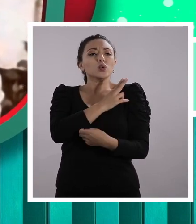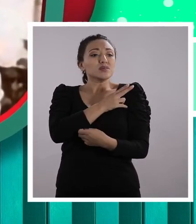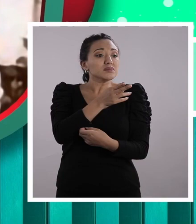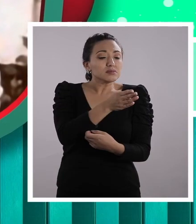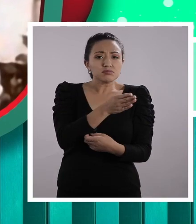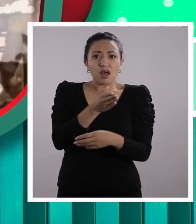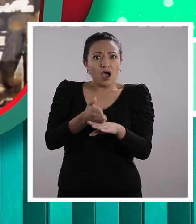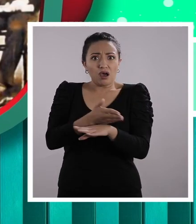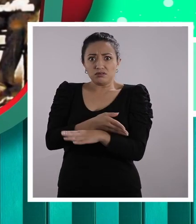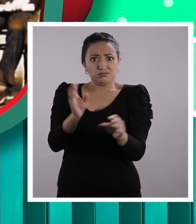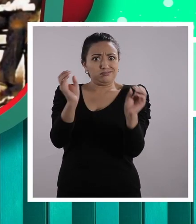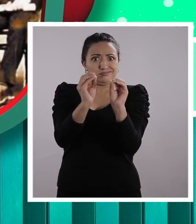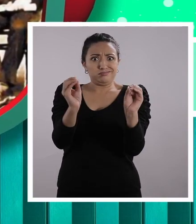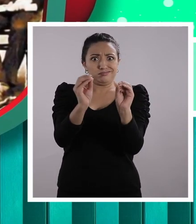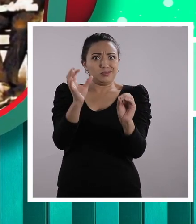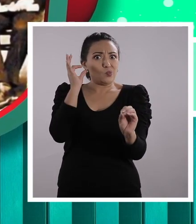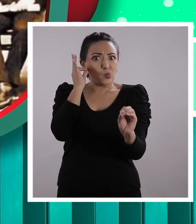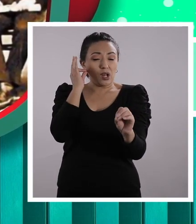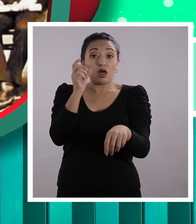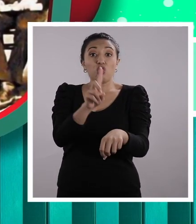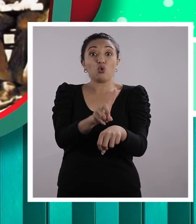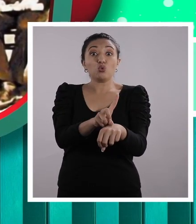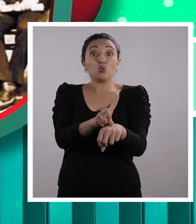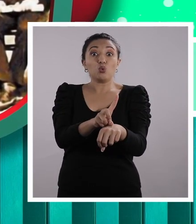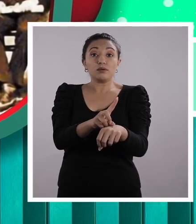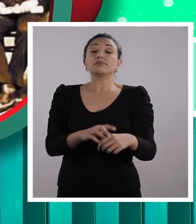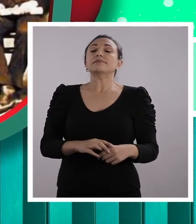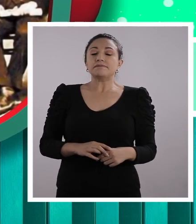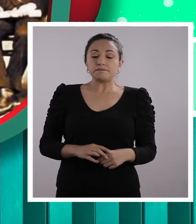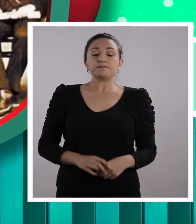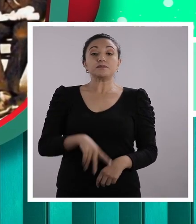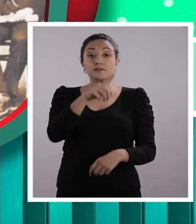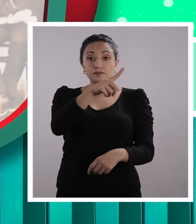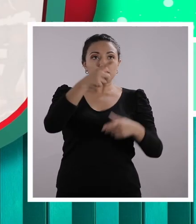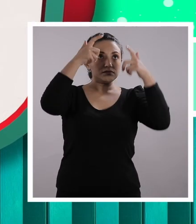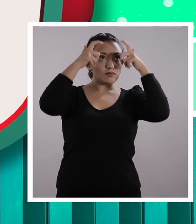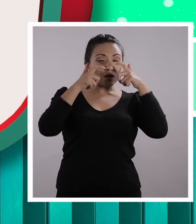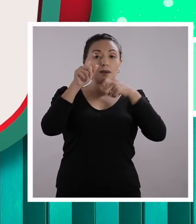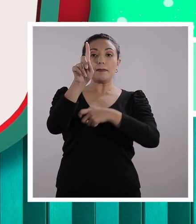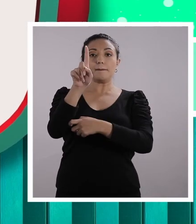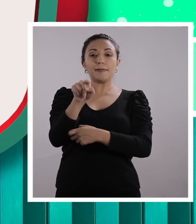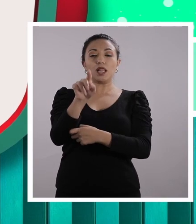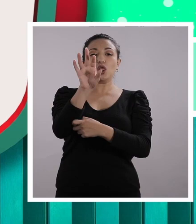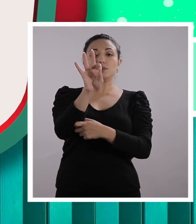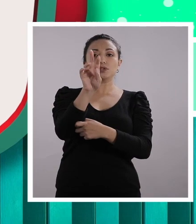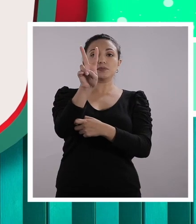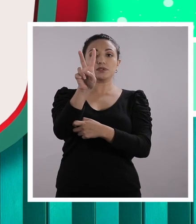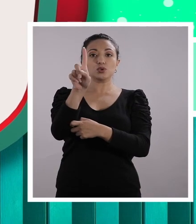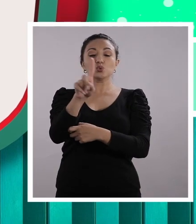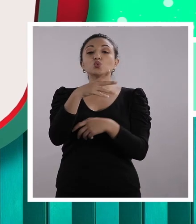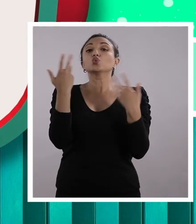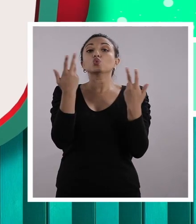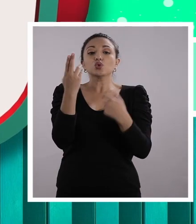se doctoró en 1921 en la universidad central del ecuador en quito